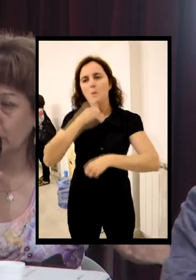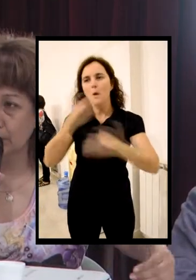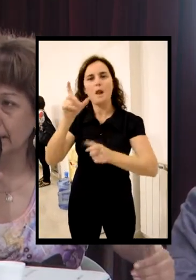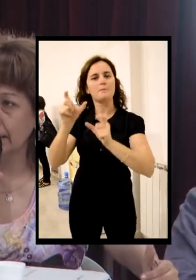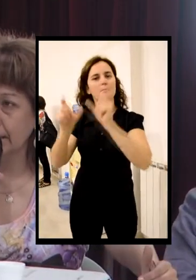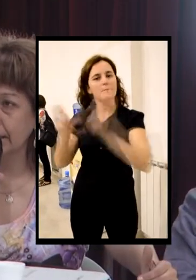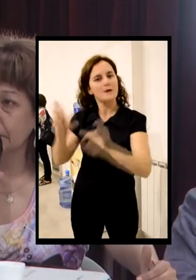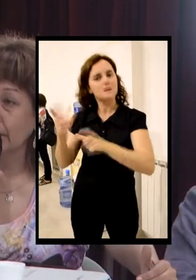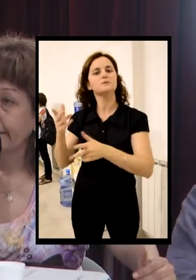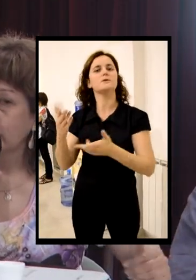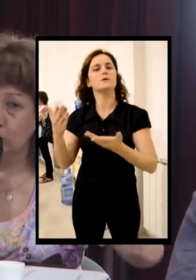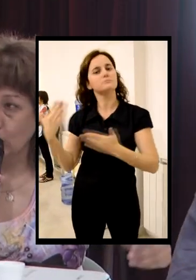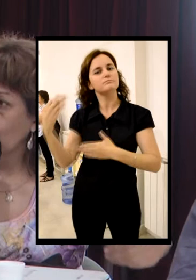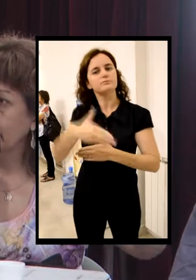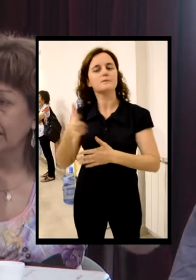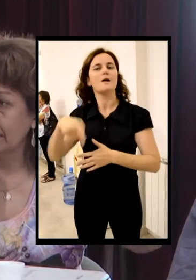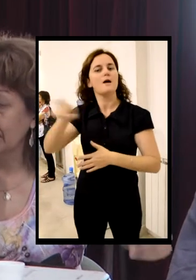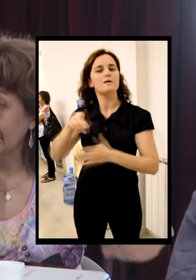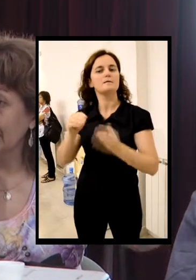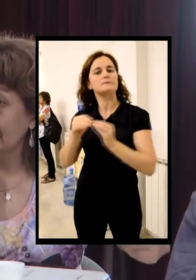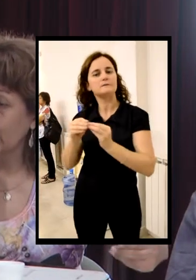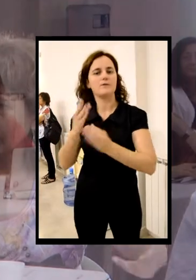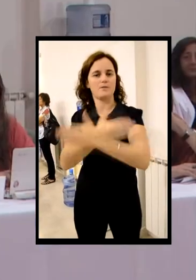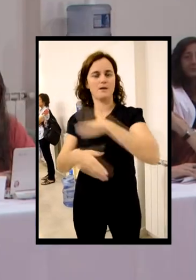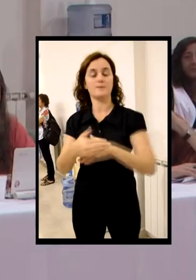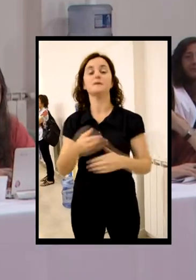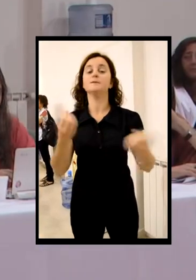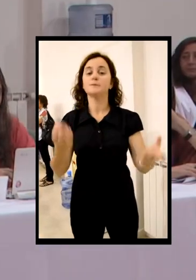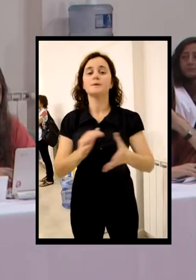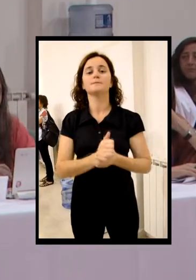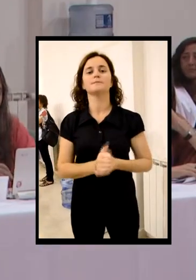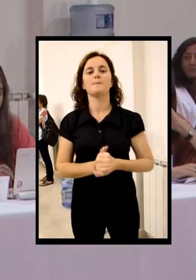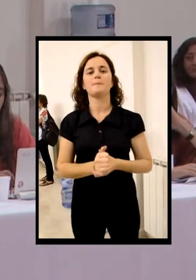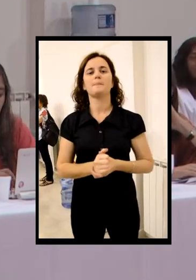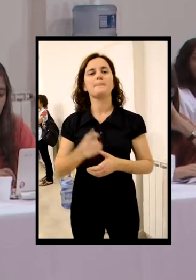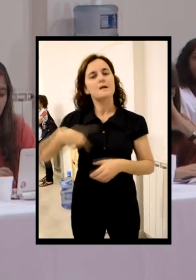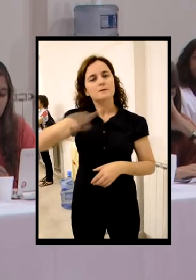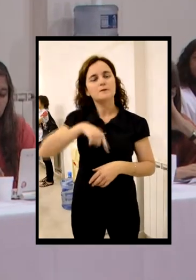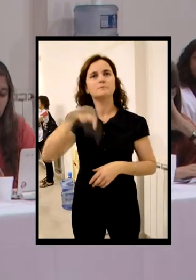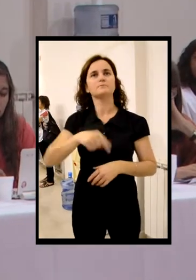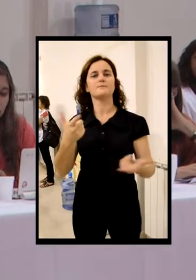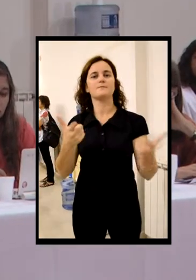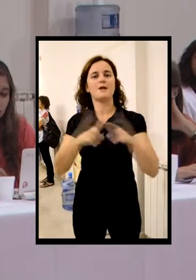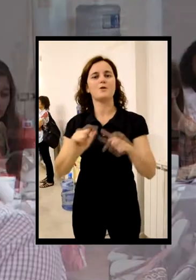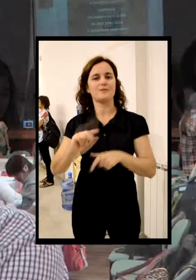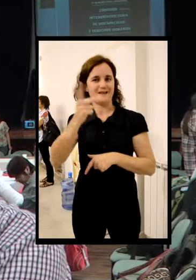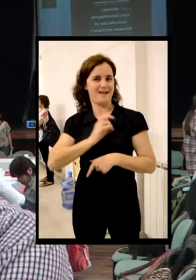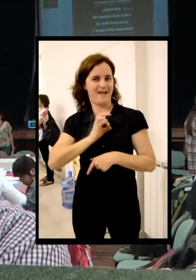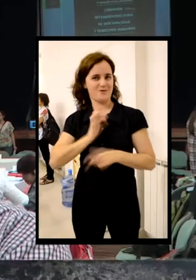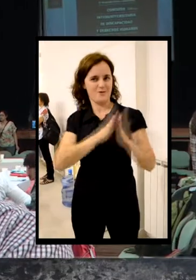esté esté en situación de discapacidad así que bueno para nosotros esta reunión que es la tercera del